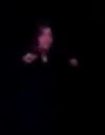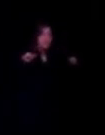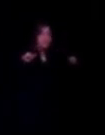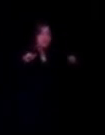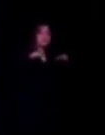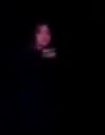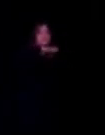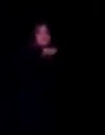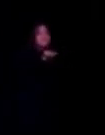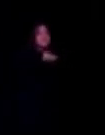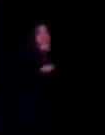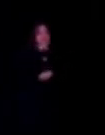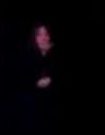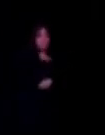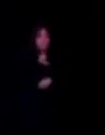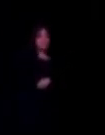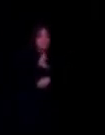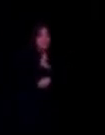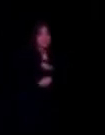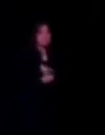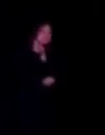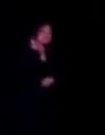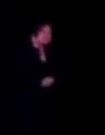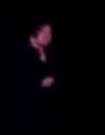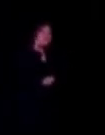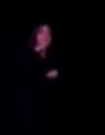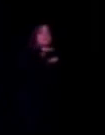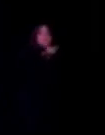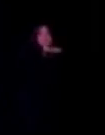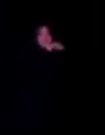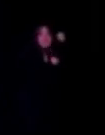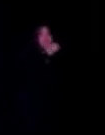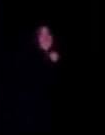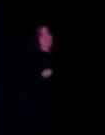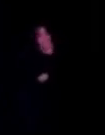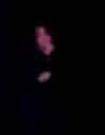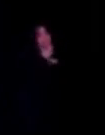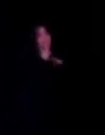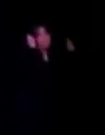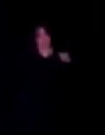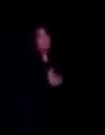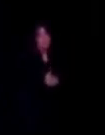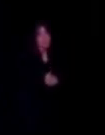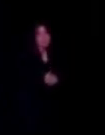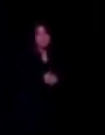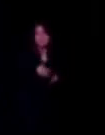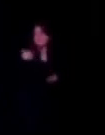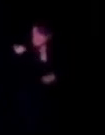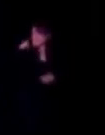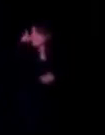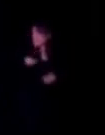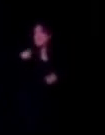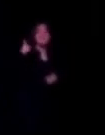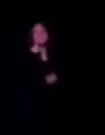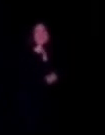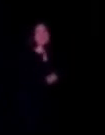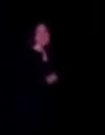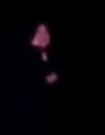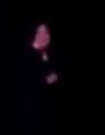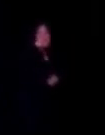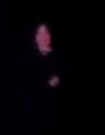basado en la ética y no solamente basado en la economía o en el conocimiento. Esta persona habla de la ética